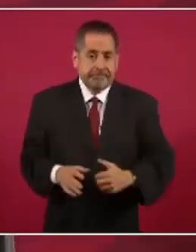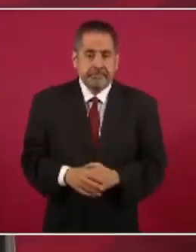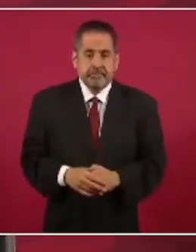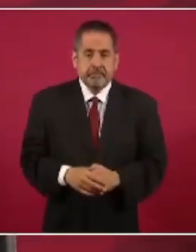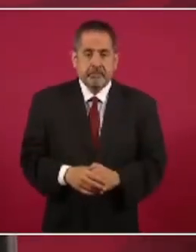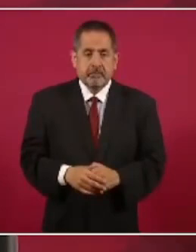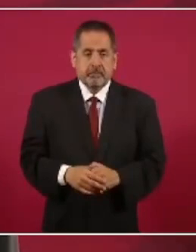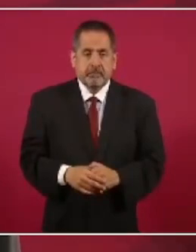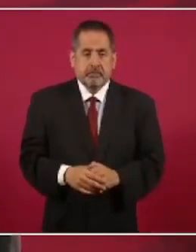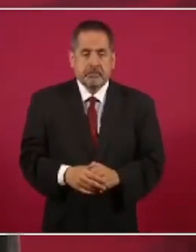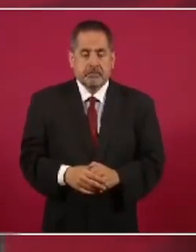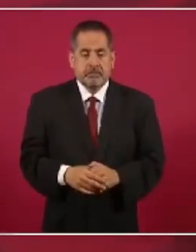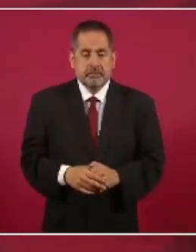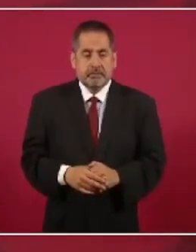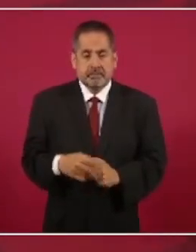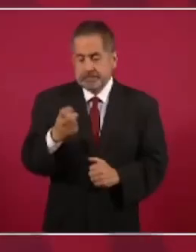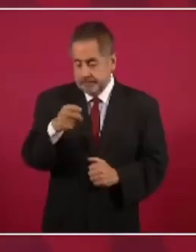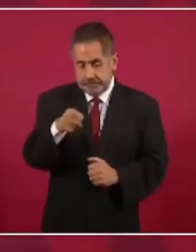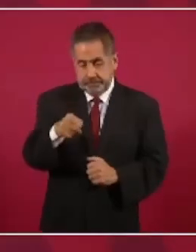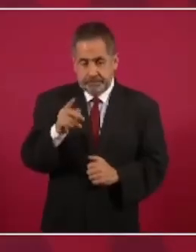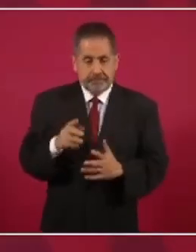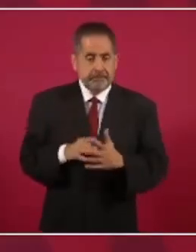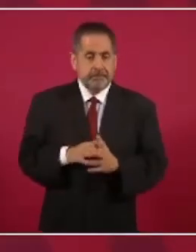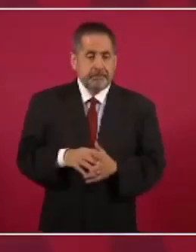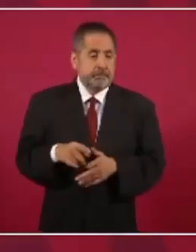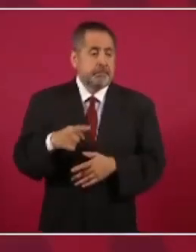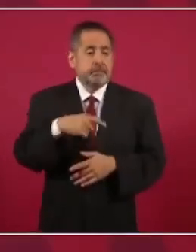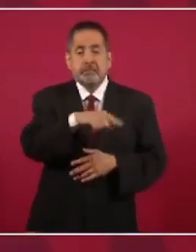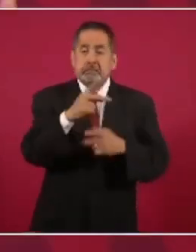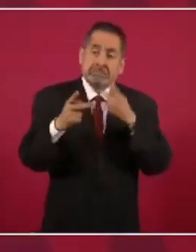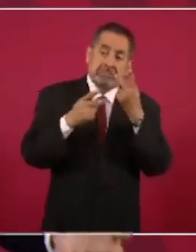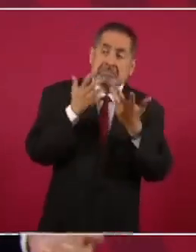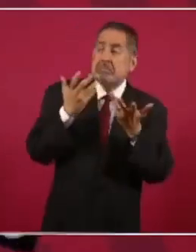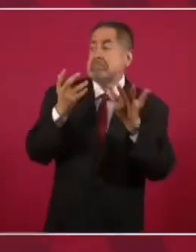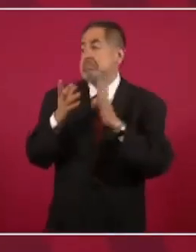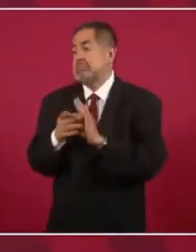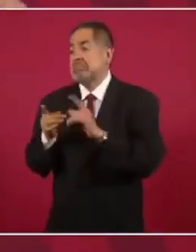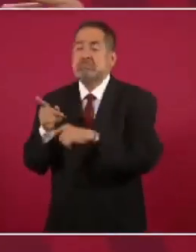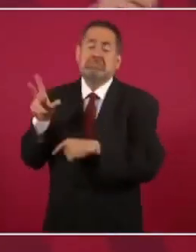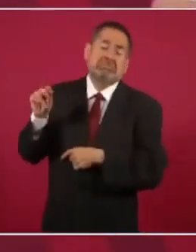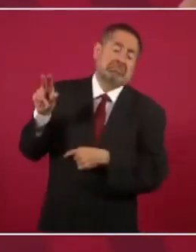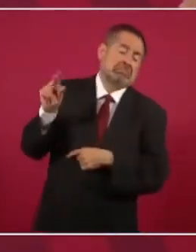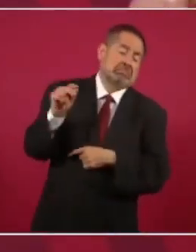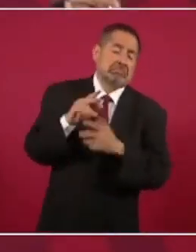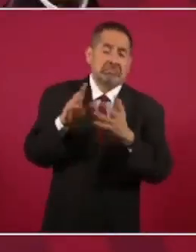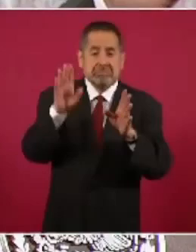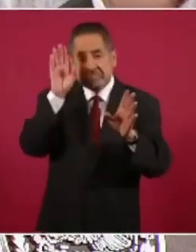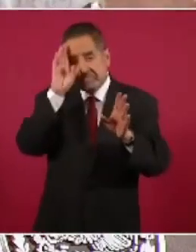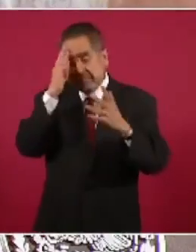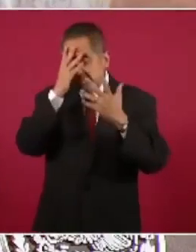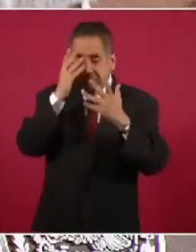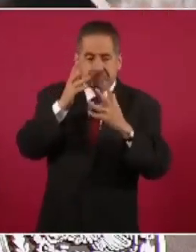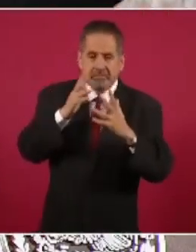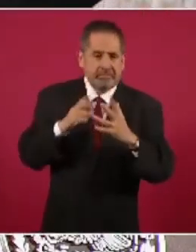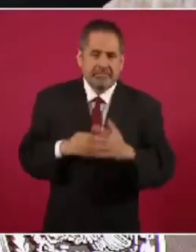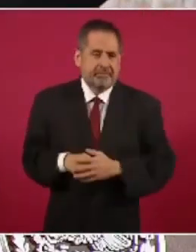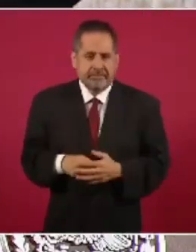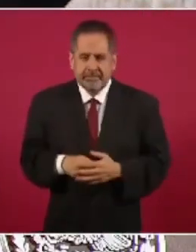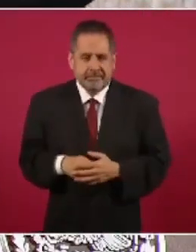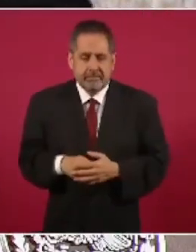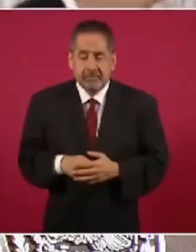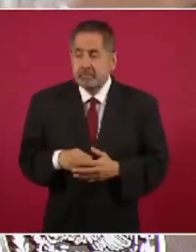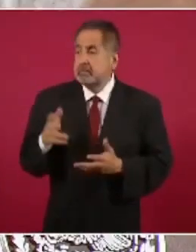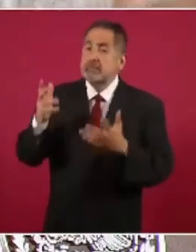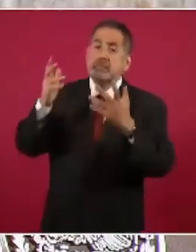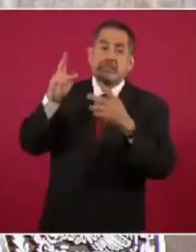Y ahí están rasgándose las vestiduras ¡Qué barbaridad! Se va a